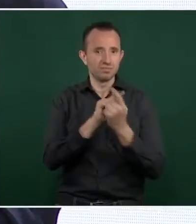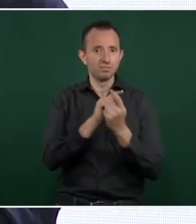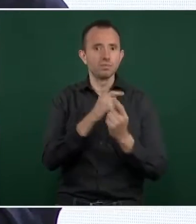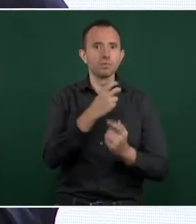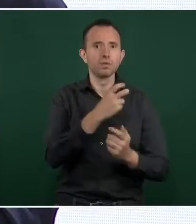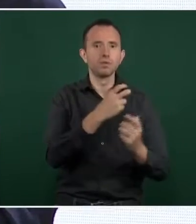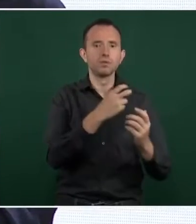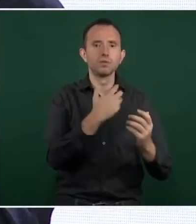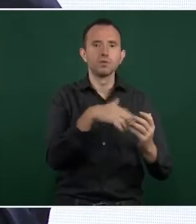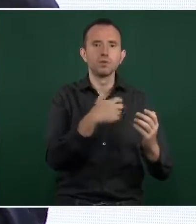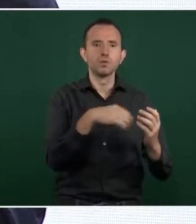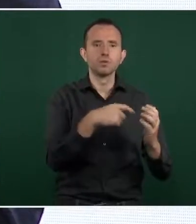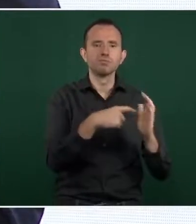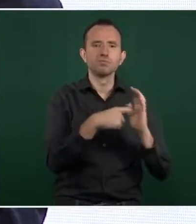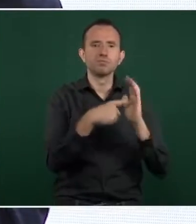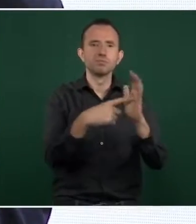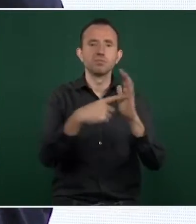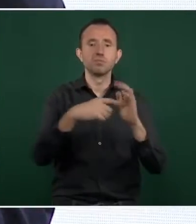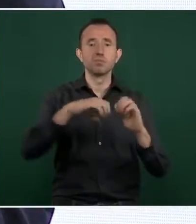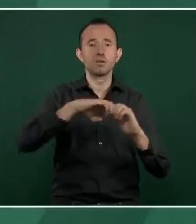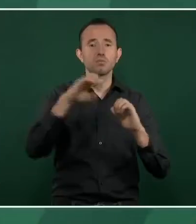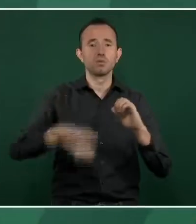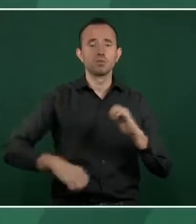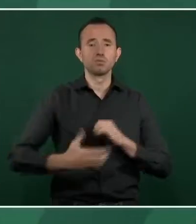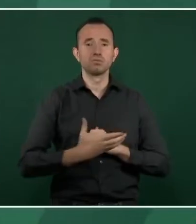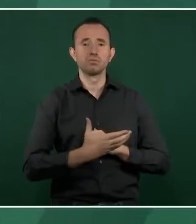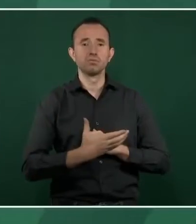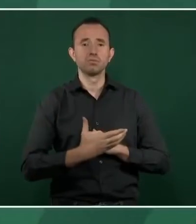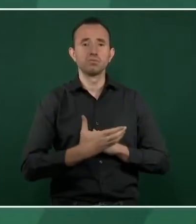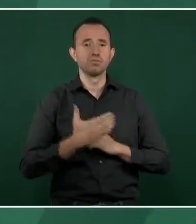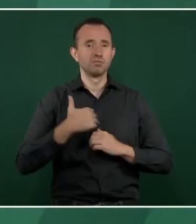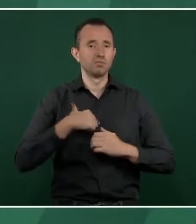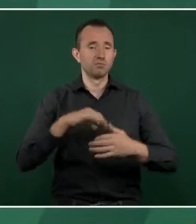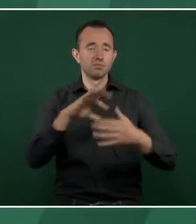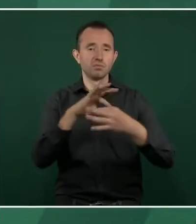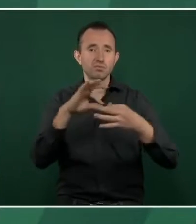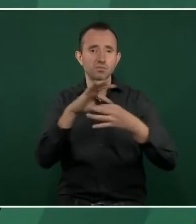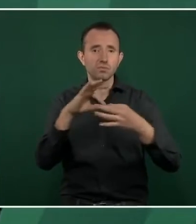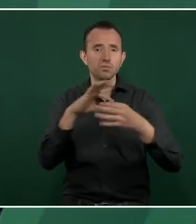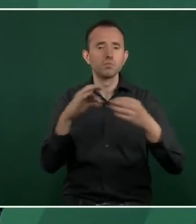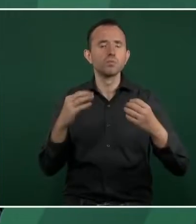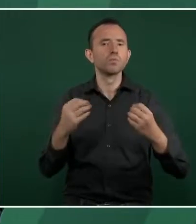que sentía cuántos exámenes pasó